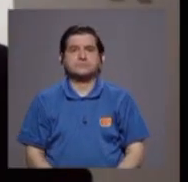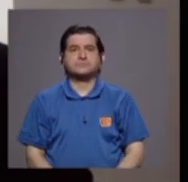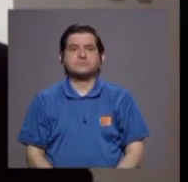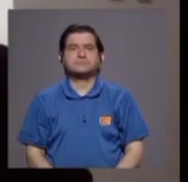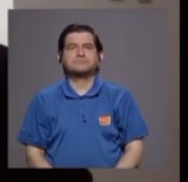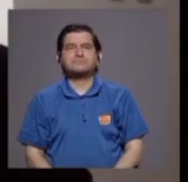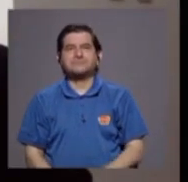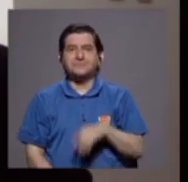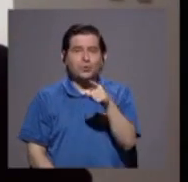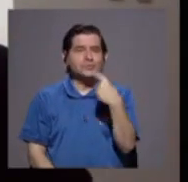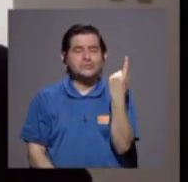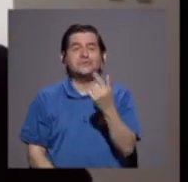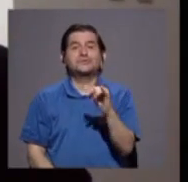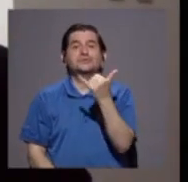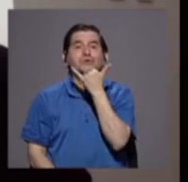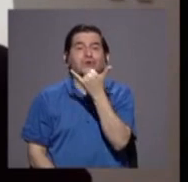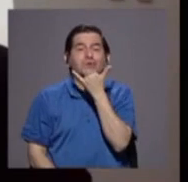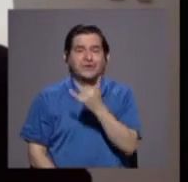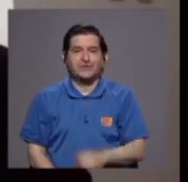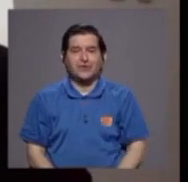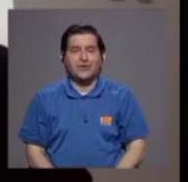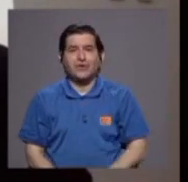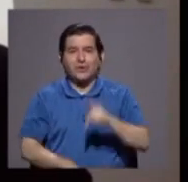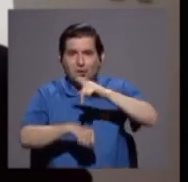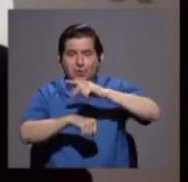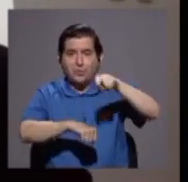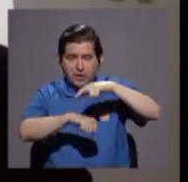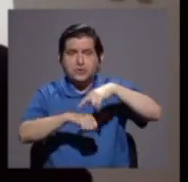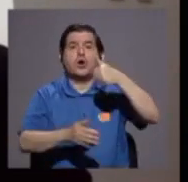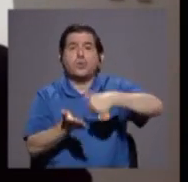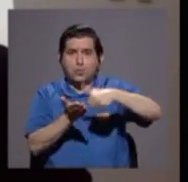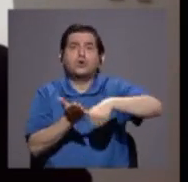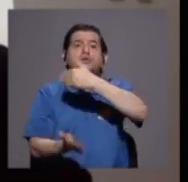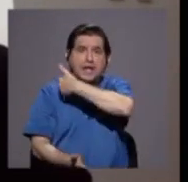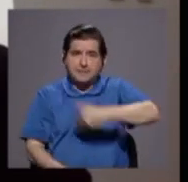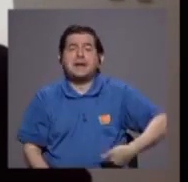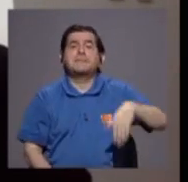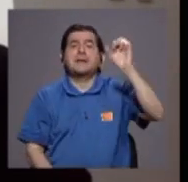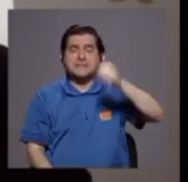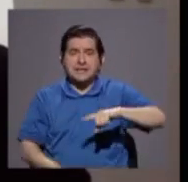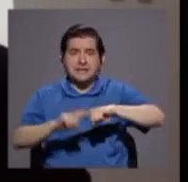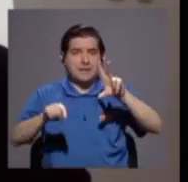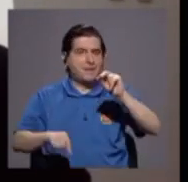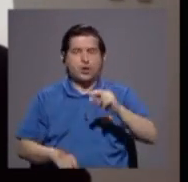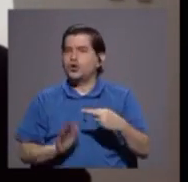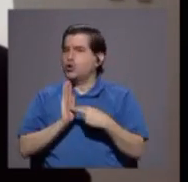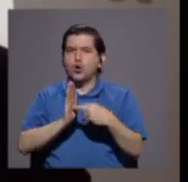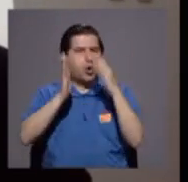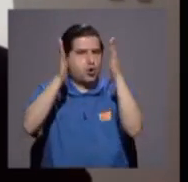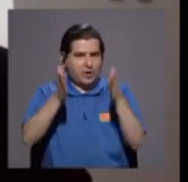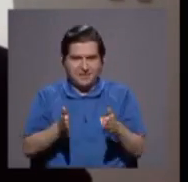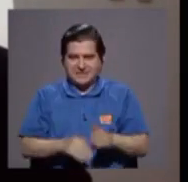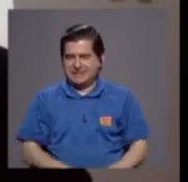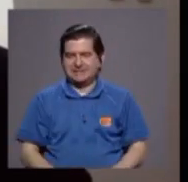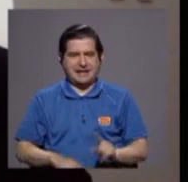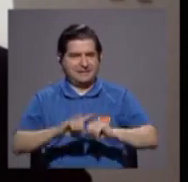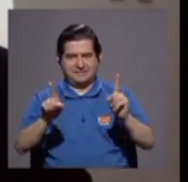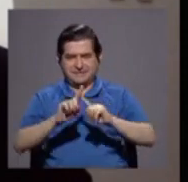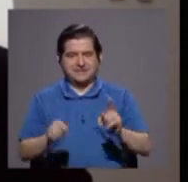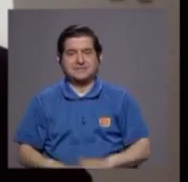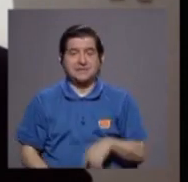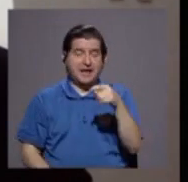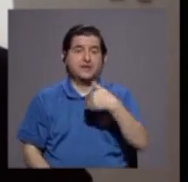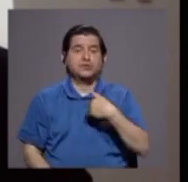En lo único que se equivocó es que los puertorriqueños sí pueden votar para presidente, pero no para representantes y senadores, porque ellos lo que tienen